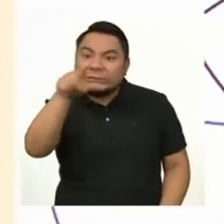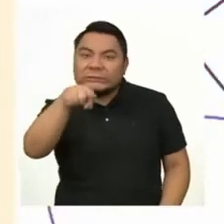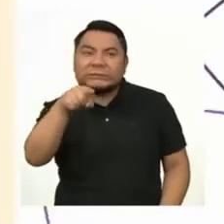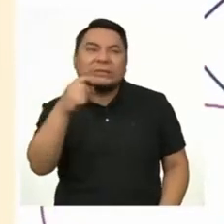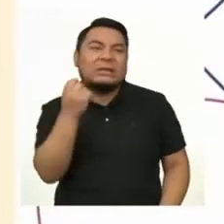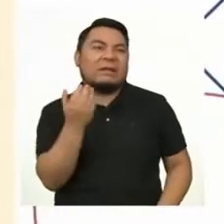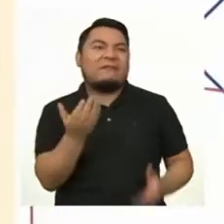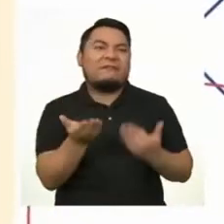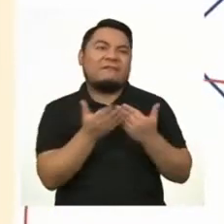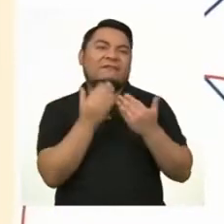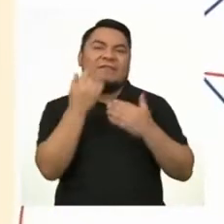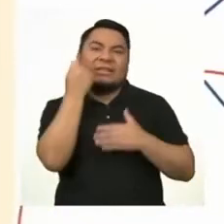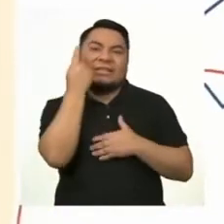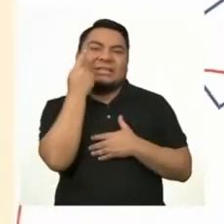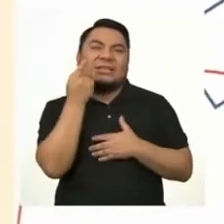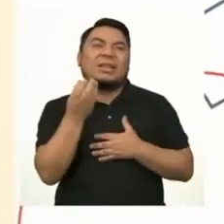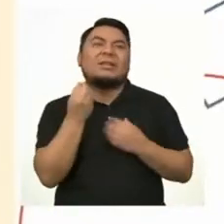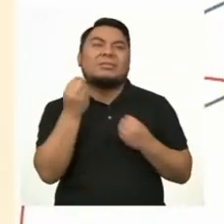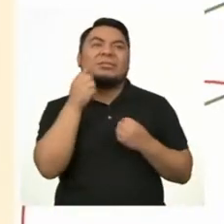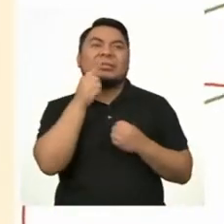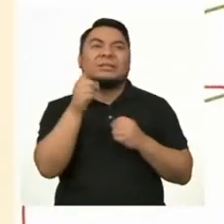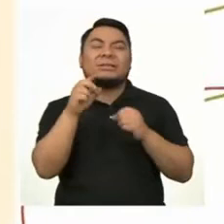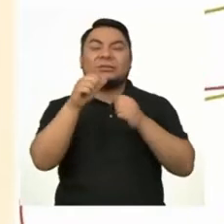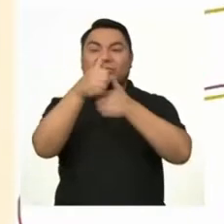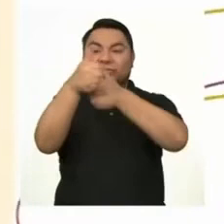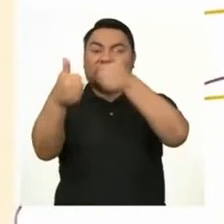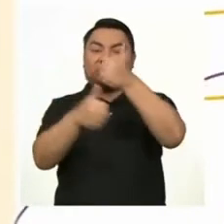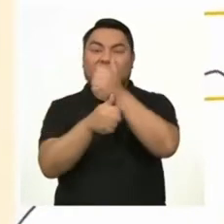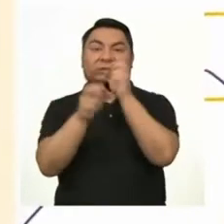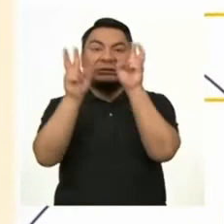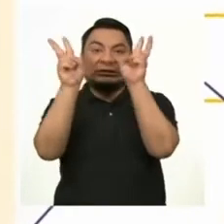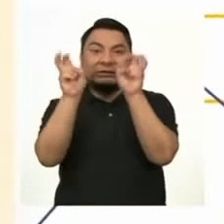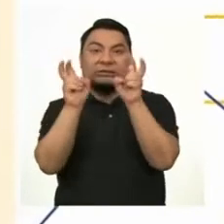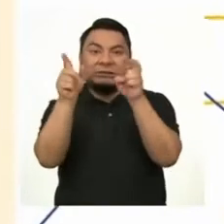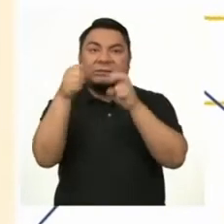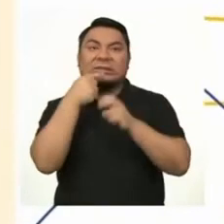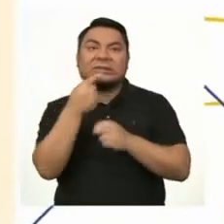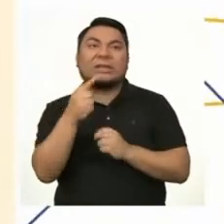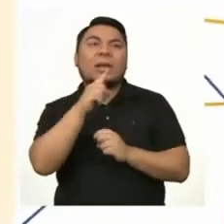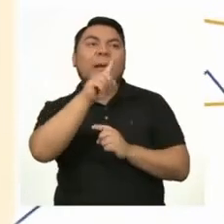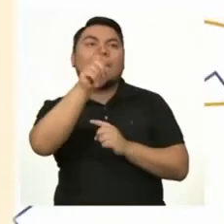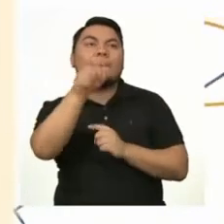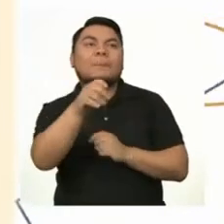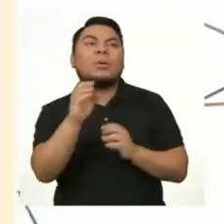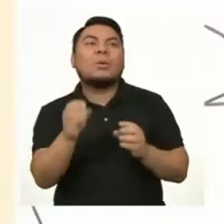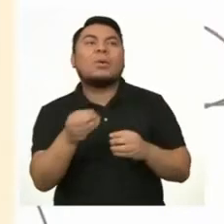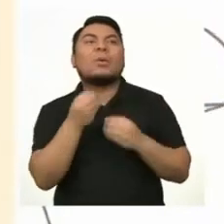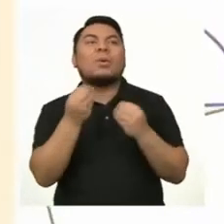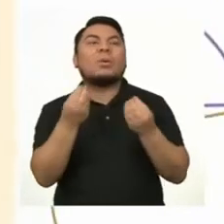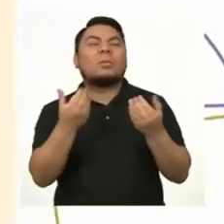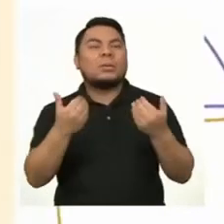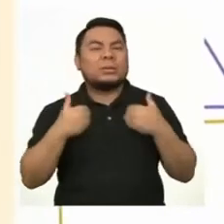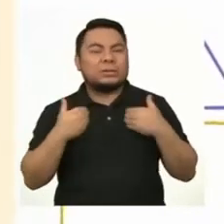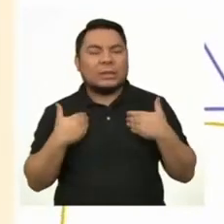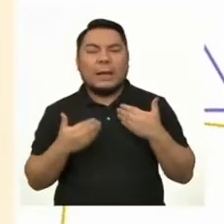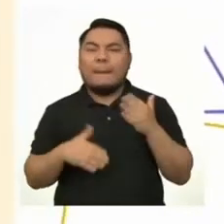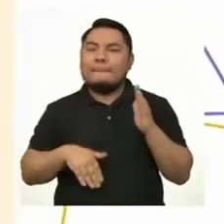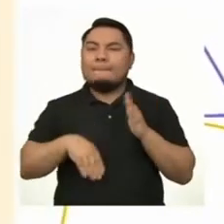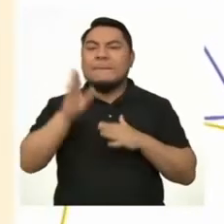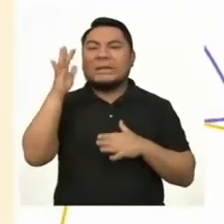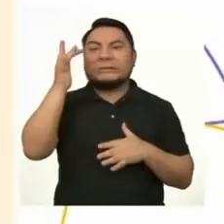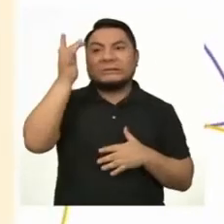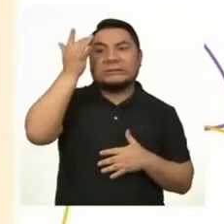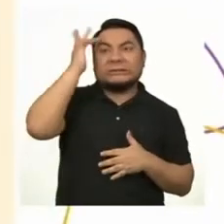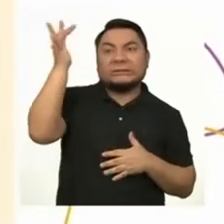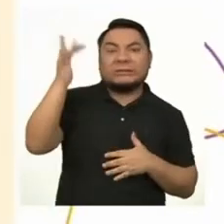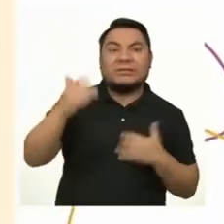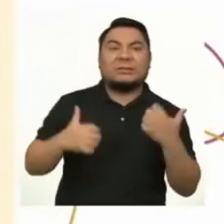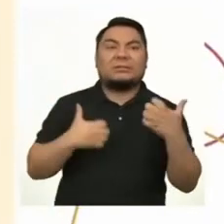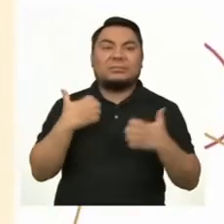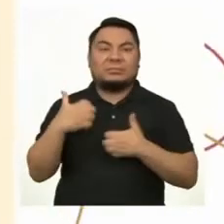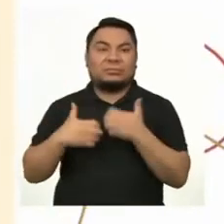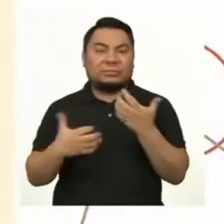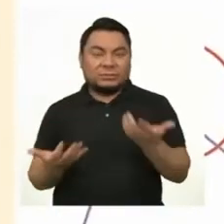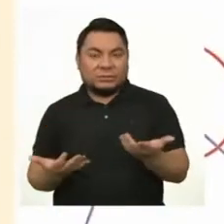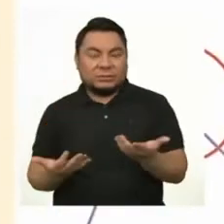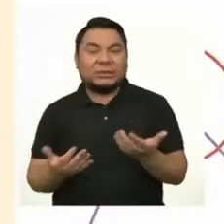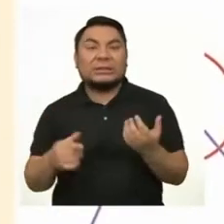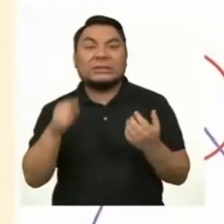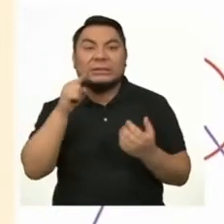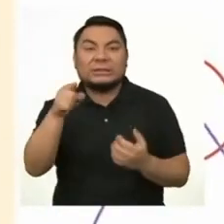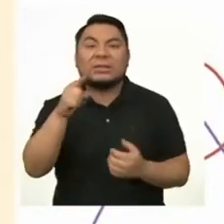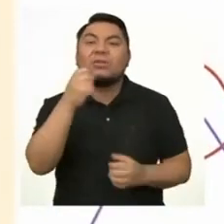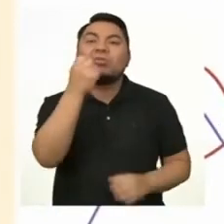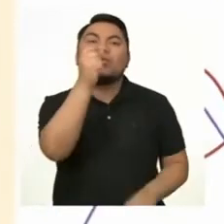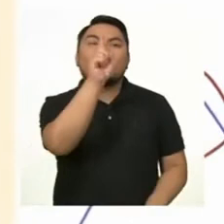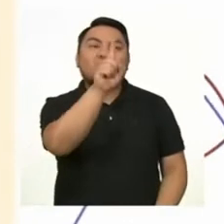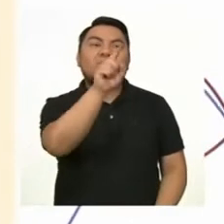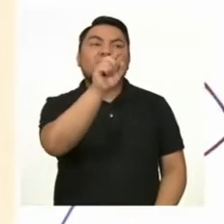entender porque tiene un subtítulo que se pregunta acerca de cómo obtener mayor inteligencia emocional y